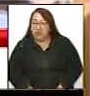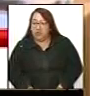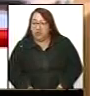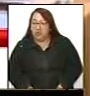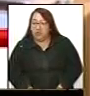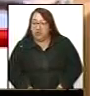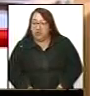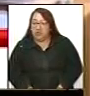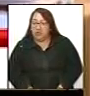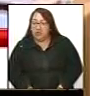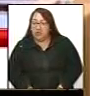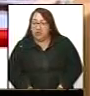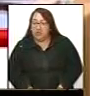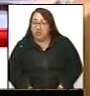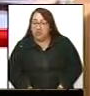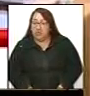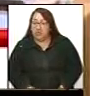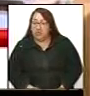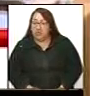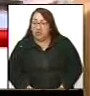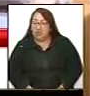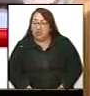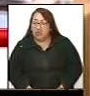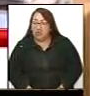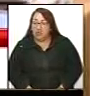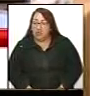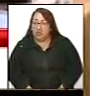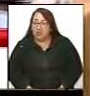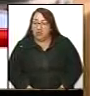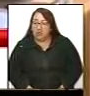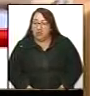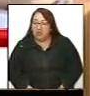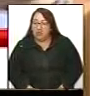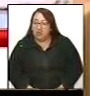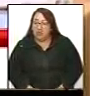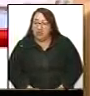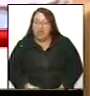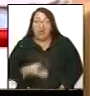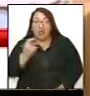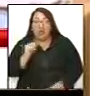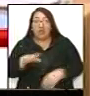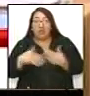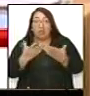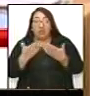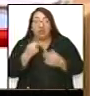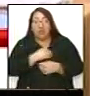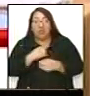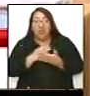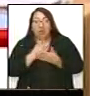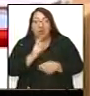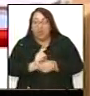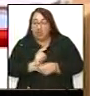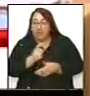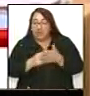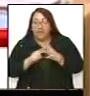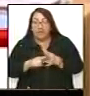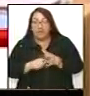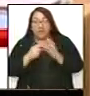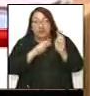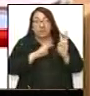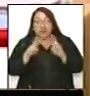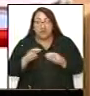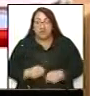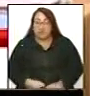la idea es básicamente que podamos establecer un criterio de mandar al Ministerio de Educación que empiece a